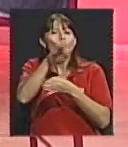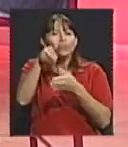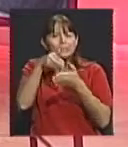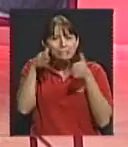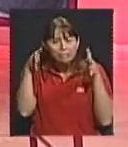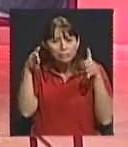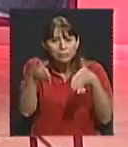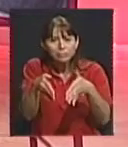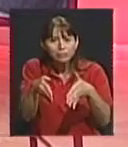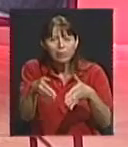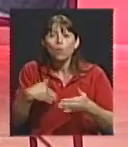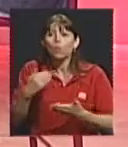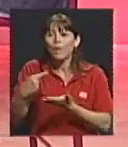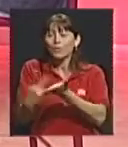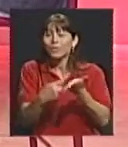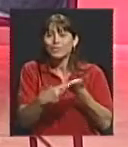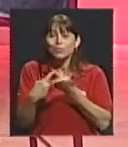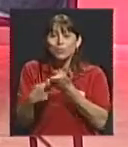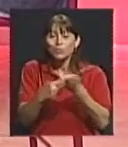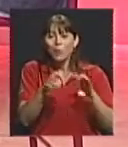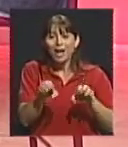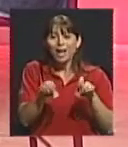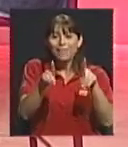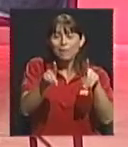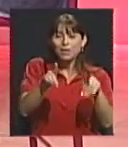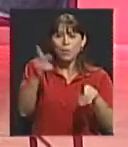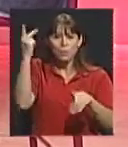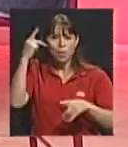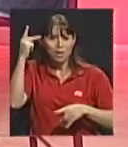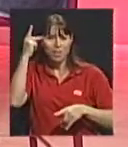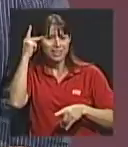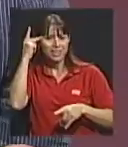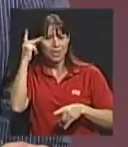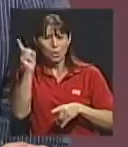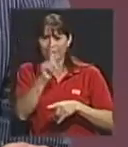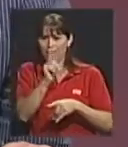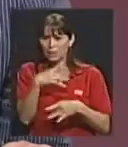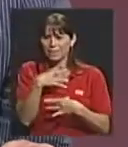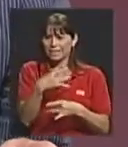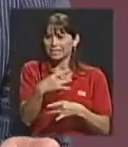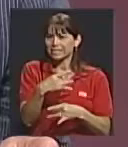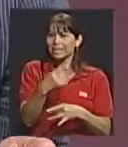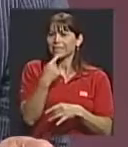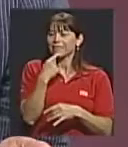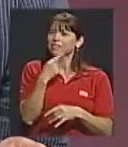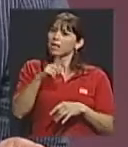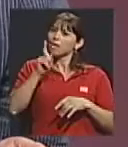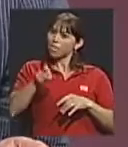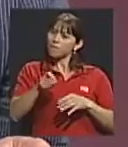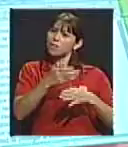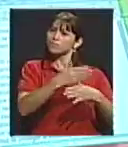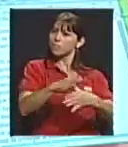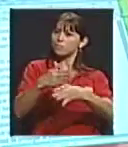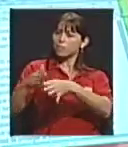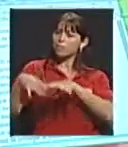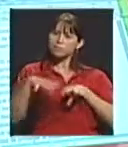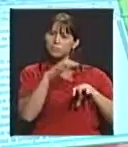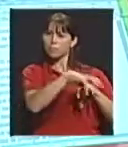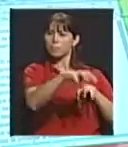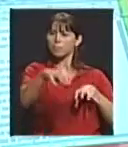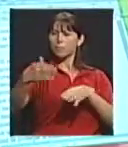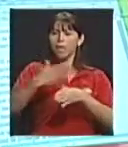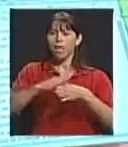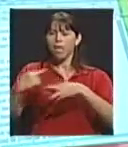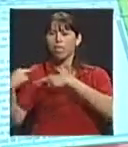político no interesado más bien está Establece que hay que descentralizar que hay que fortalecer el régimen municipal Don